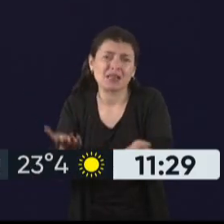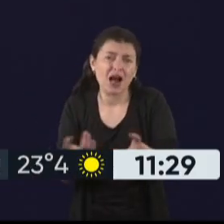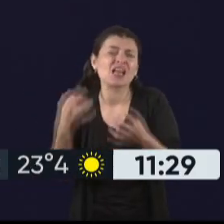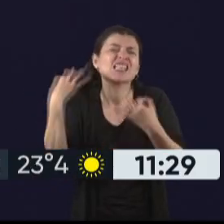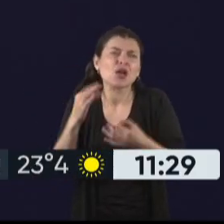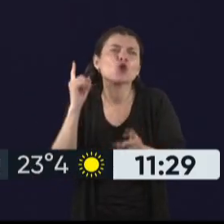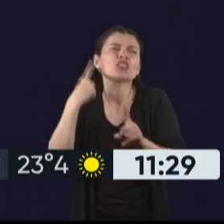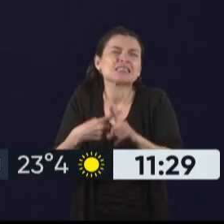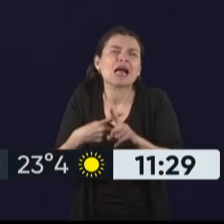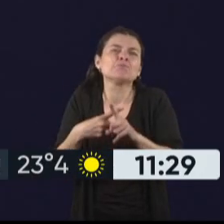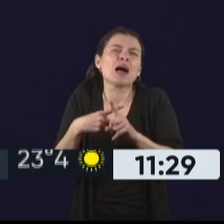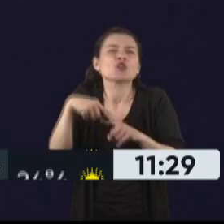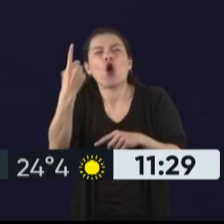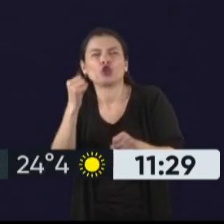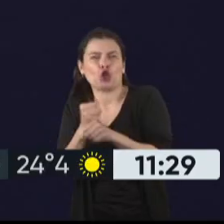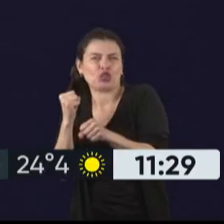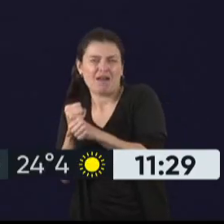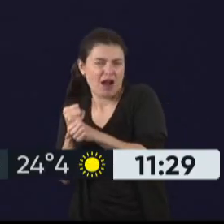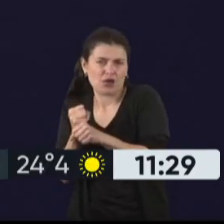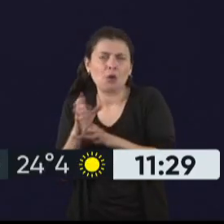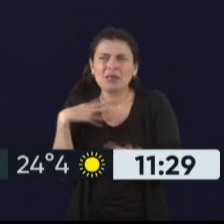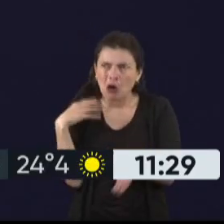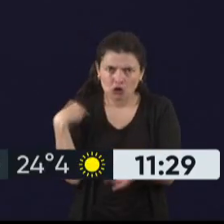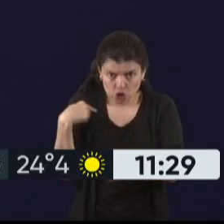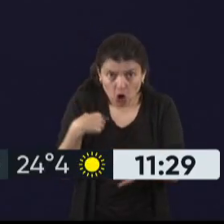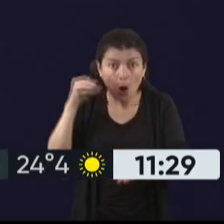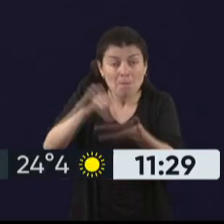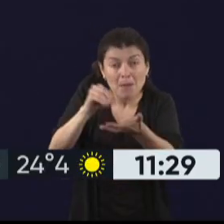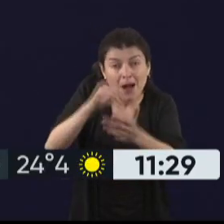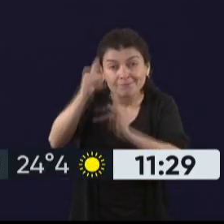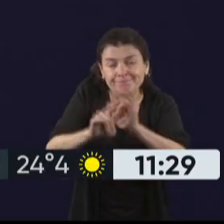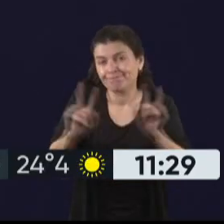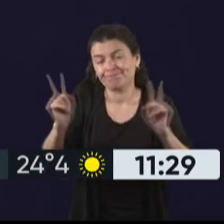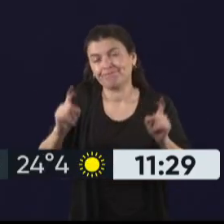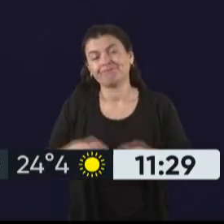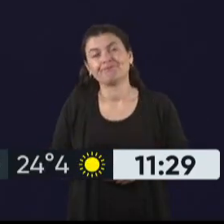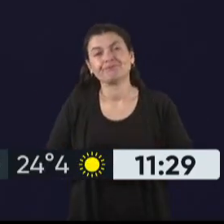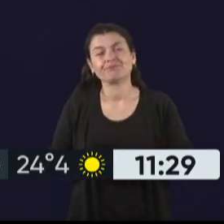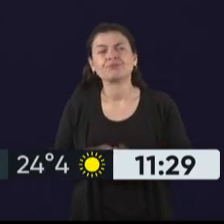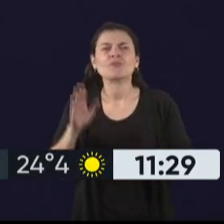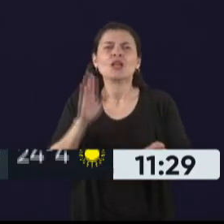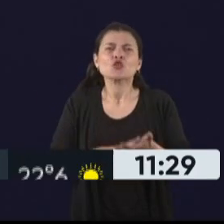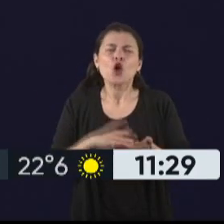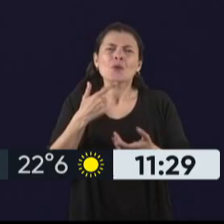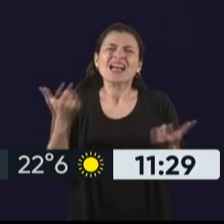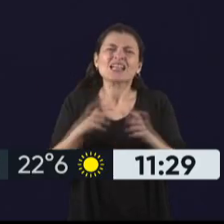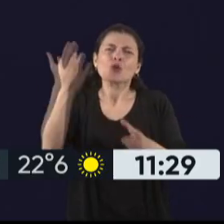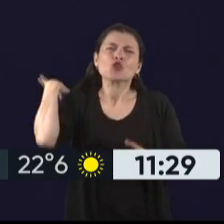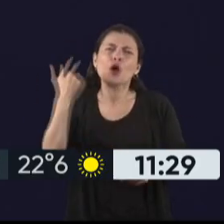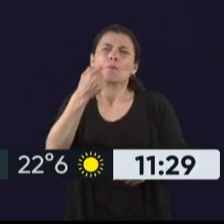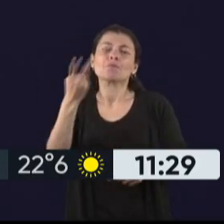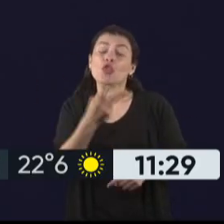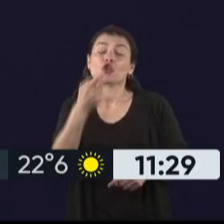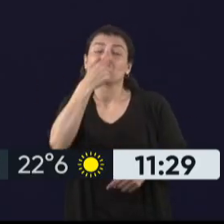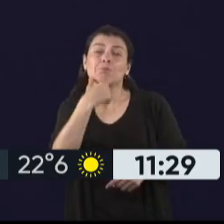tenía, pero no hay mucho más para decir. Con respecto a la reunión entre el presidente Macri y el